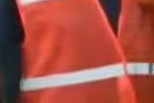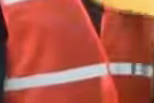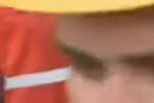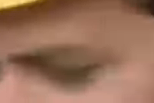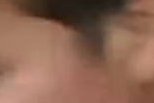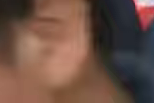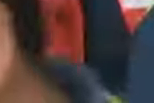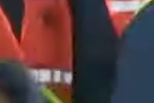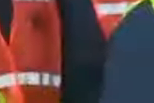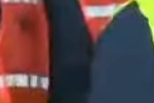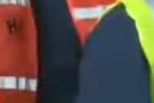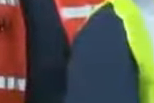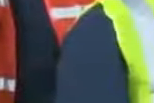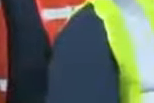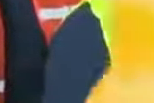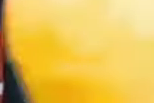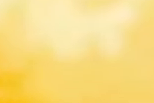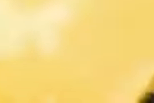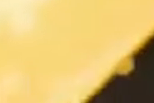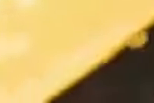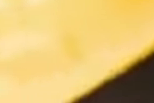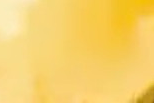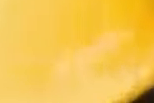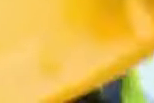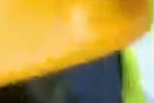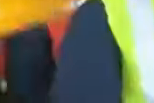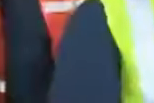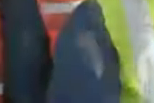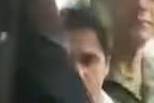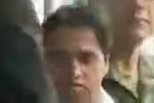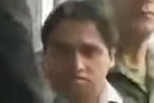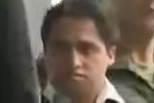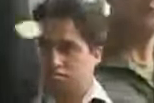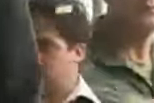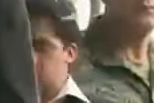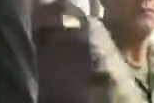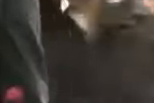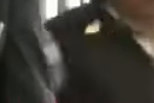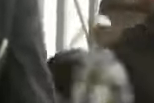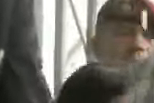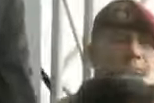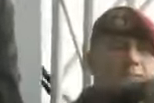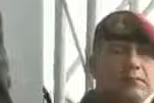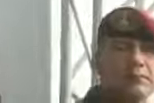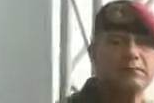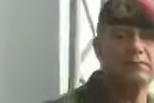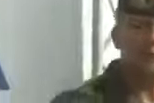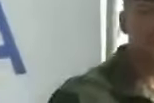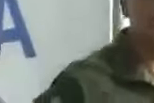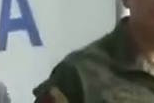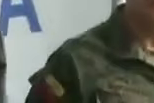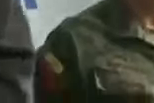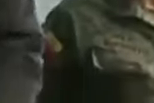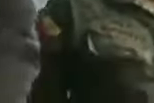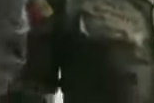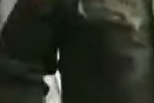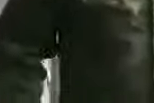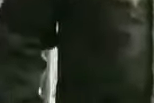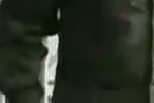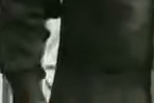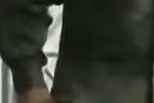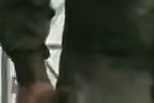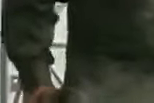frumentos martios y tus dolientes solas